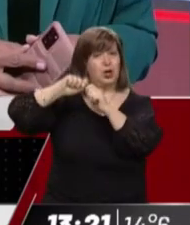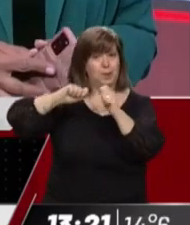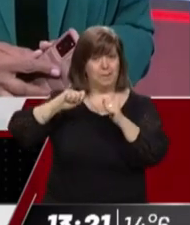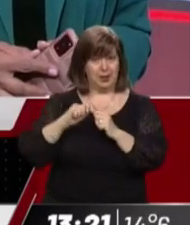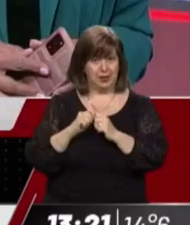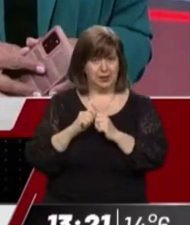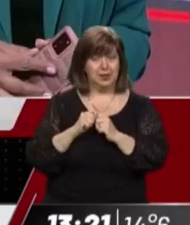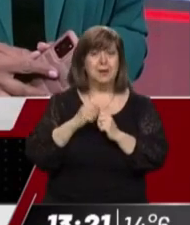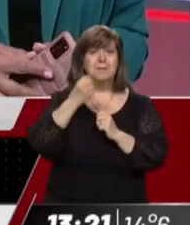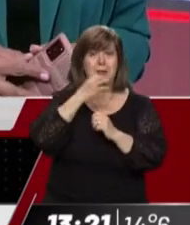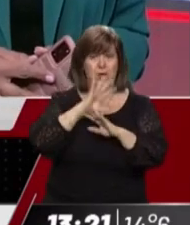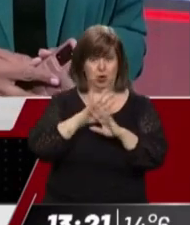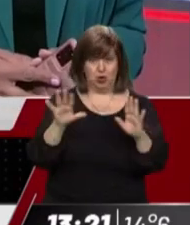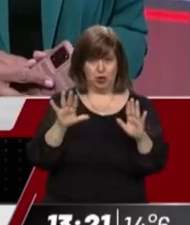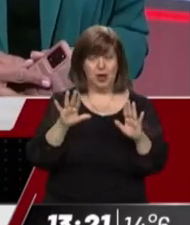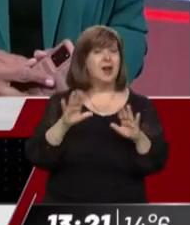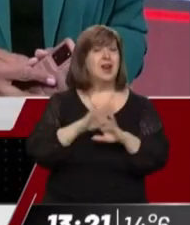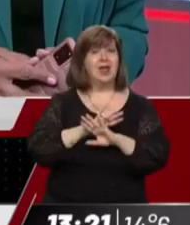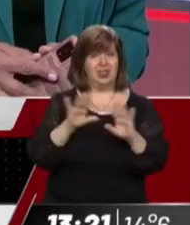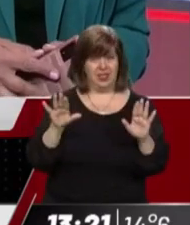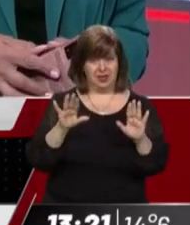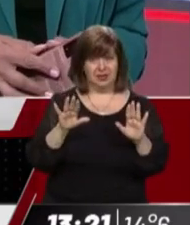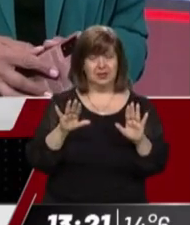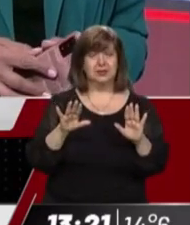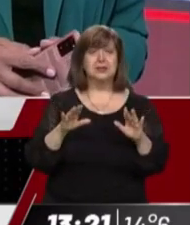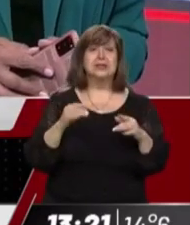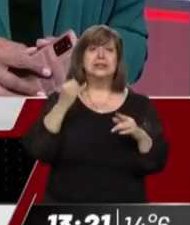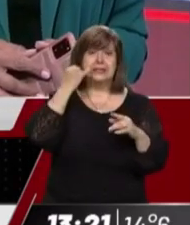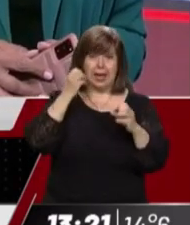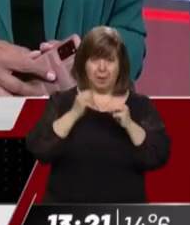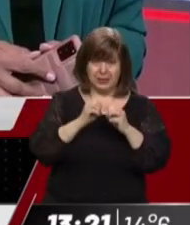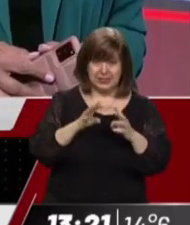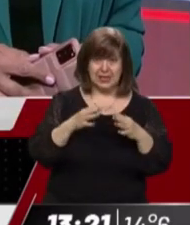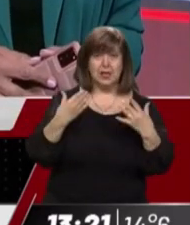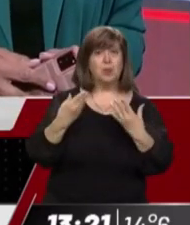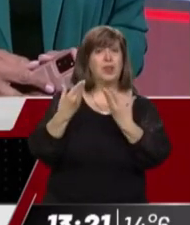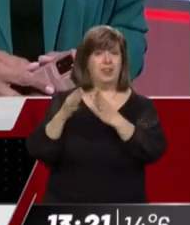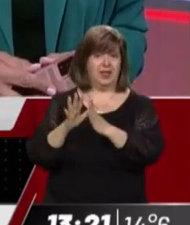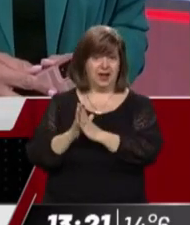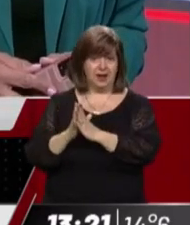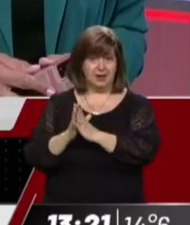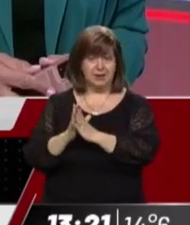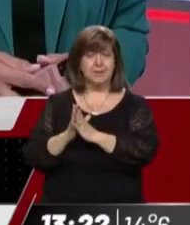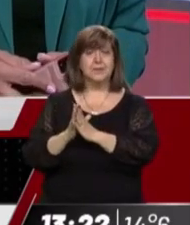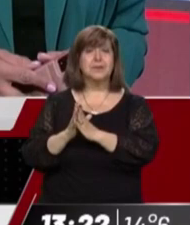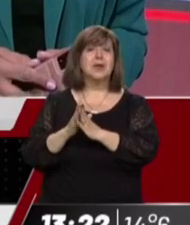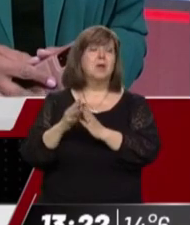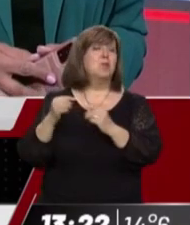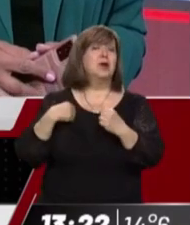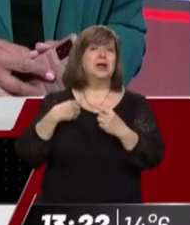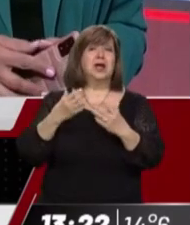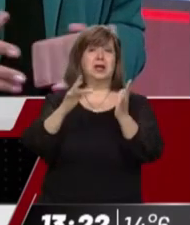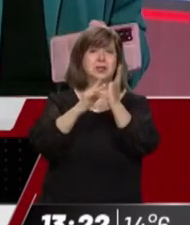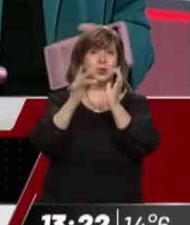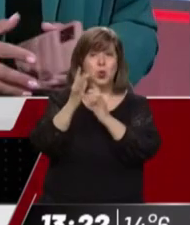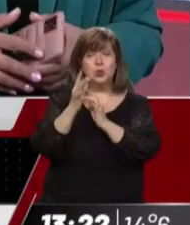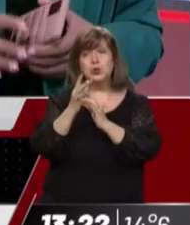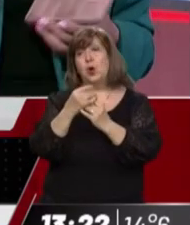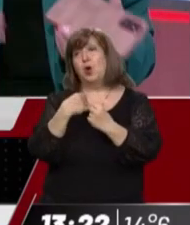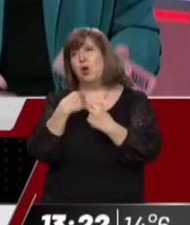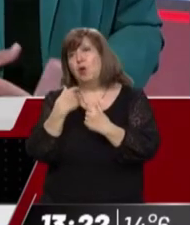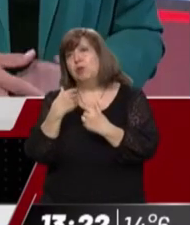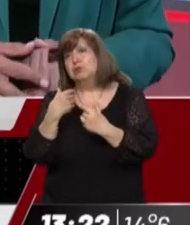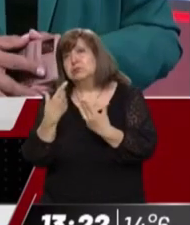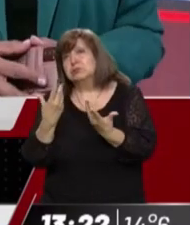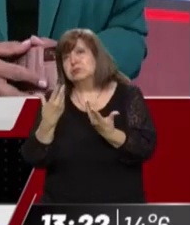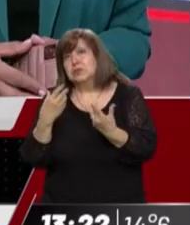decía, una luz al final del camino, o sea, algo, porque si no veo esa luz, no tengo nada. Y bueno, es creer